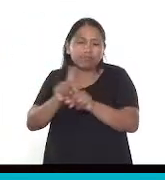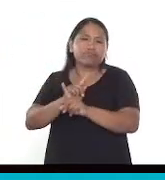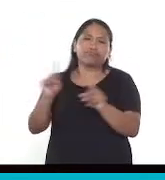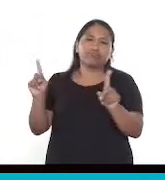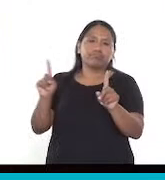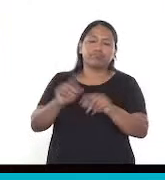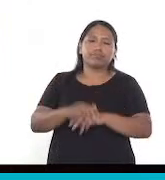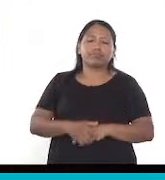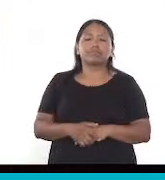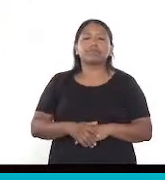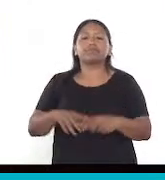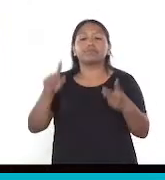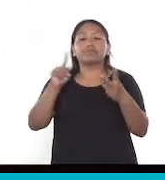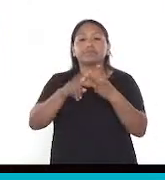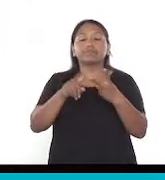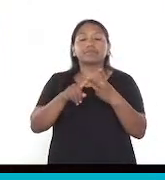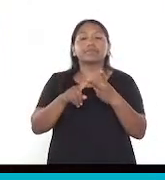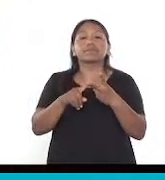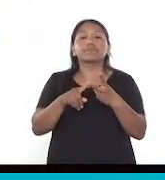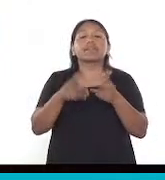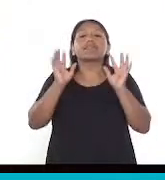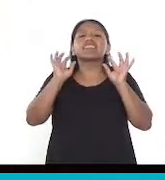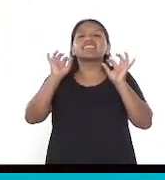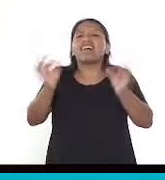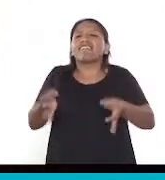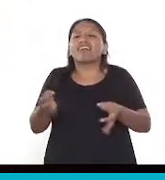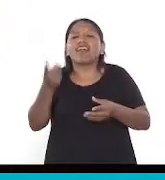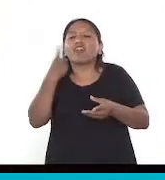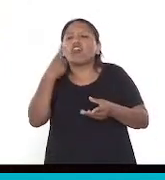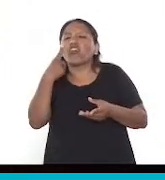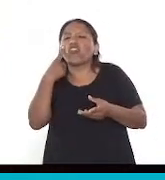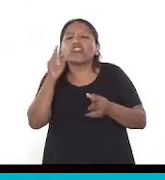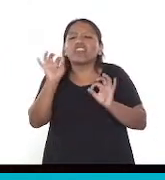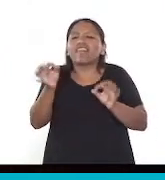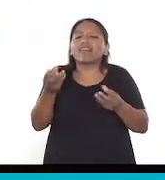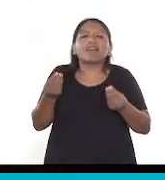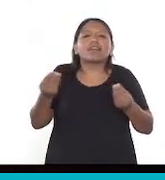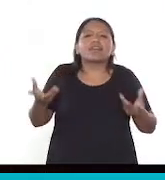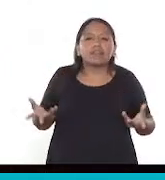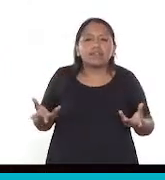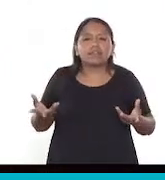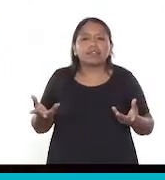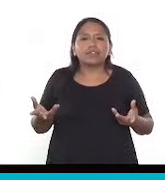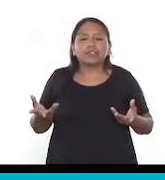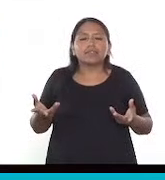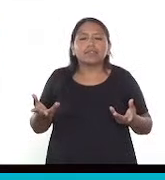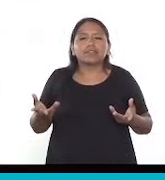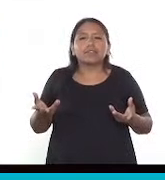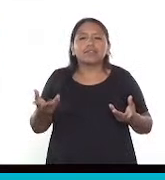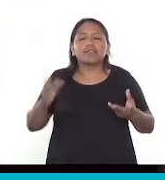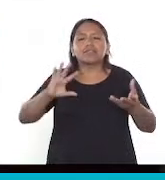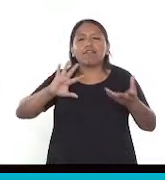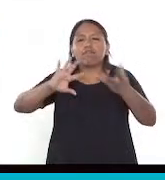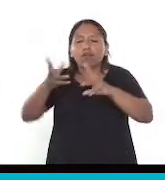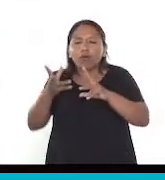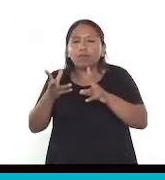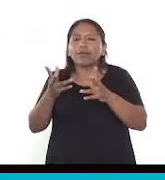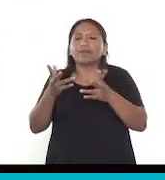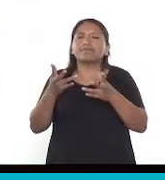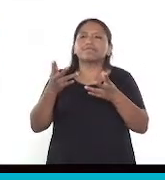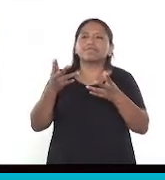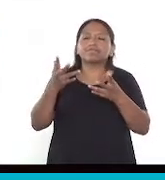el segundo nos habla de la necesidad de saber de conocer y de esa manera poder acercarnos